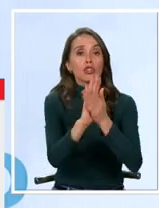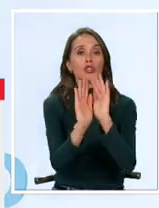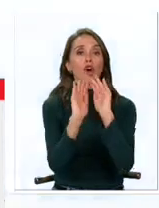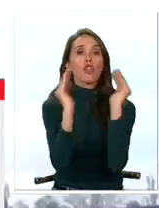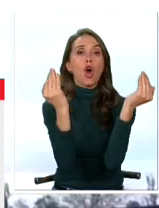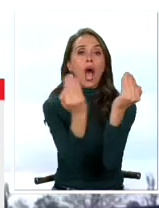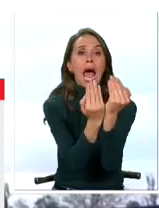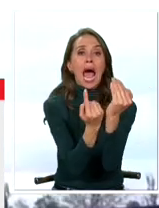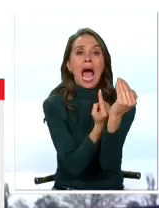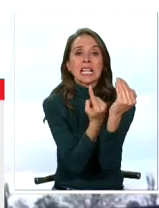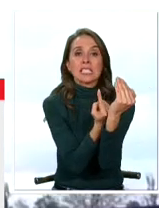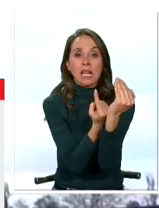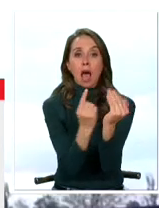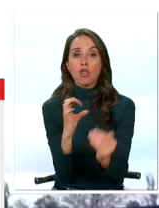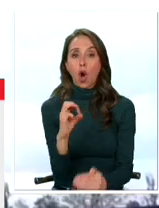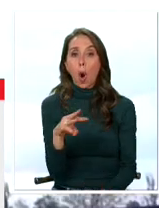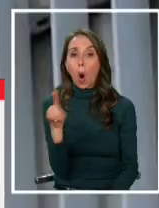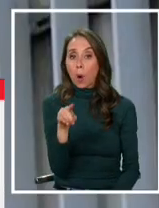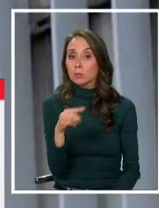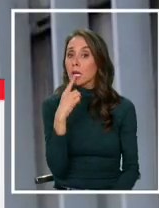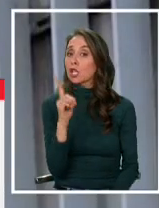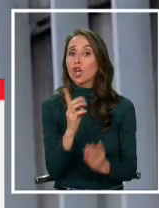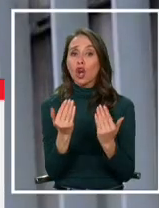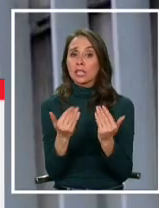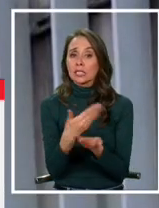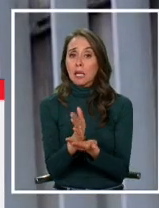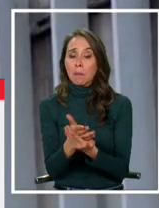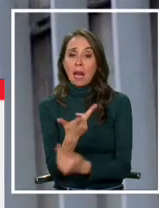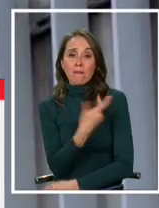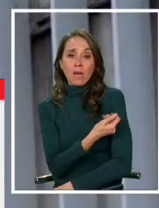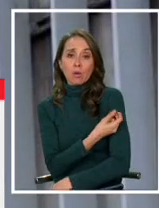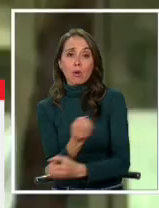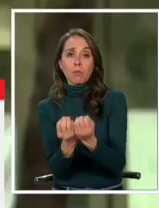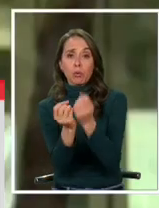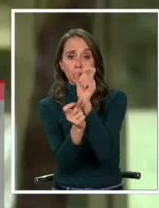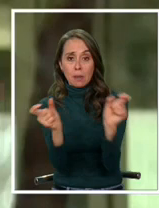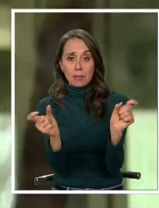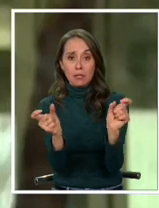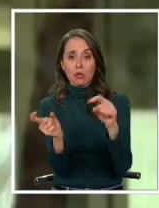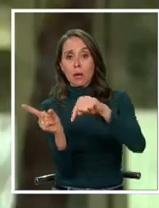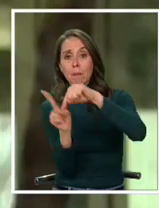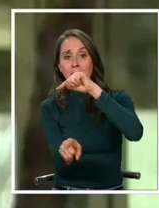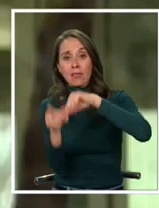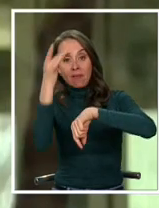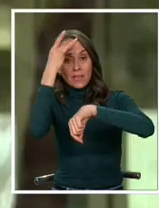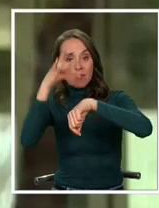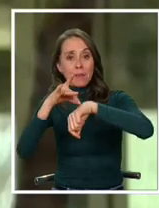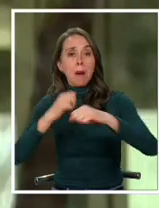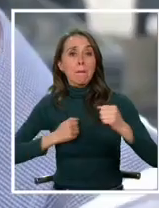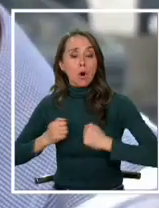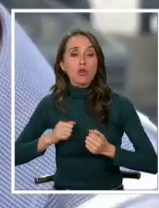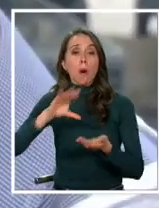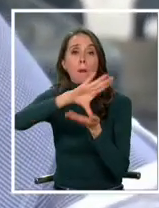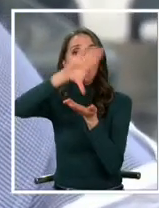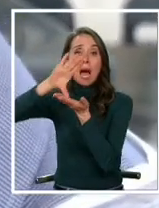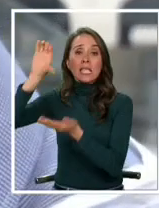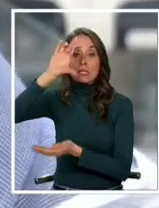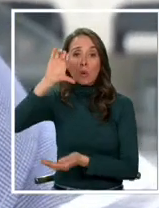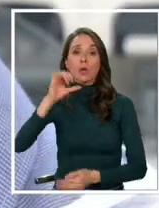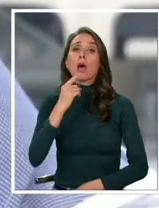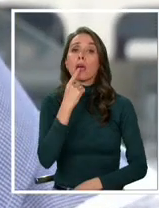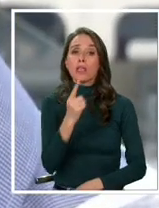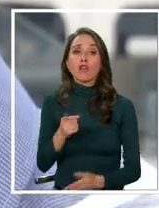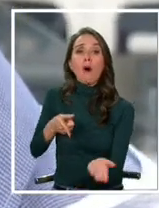aislamiento Según la OMS aún no se requiere un plan de vacunación masiva contra esta enfermedad aunque ya varios países europeos han